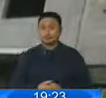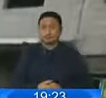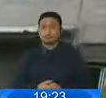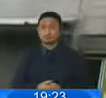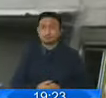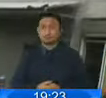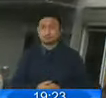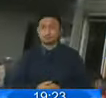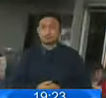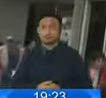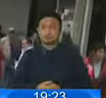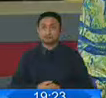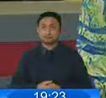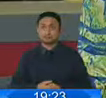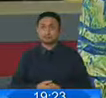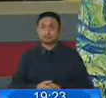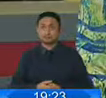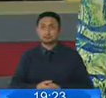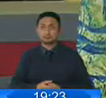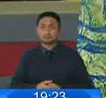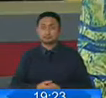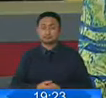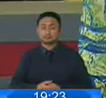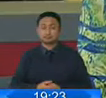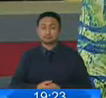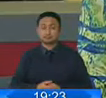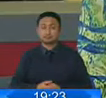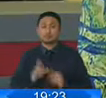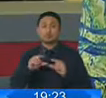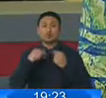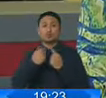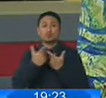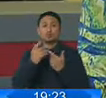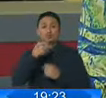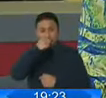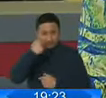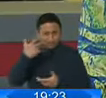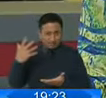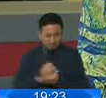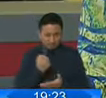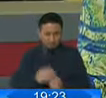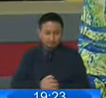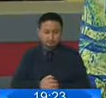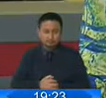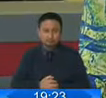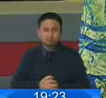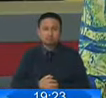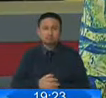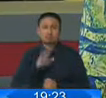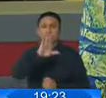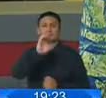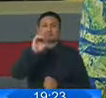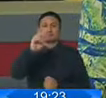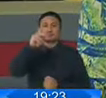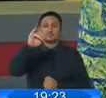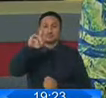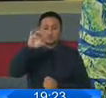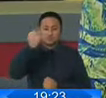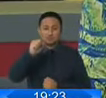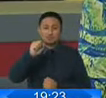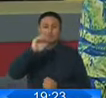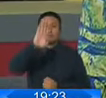informó Iván Casamén. Agentes del grupo de antinarcóticos decomisaron más de 40 kilos de droga durante un control en Baeza.